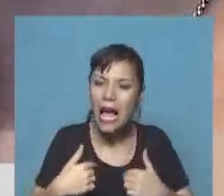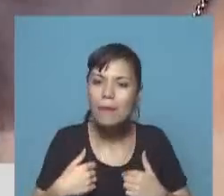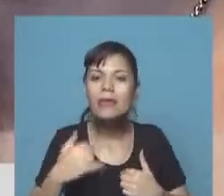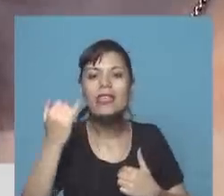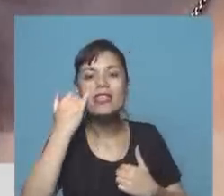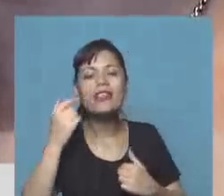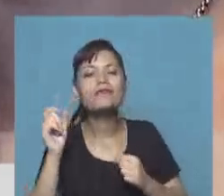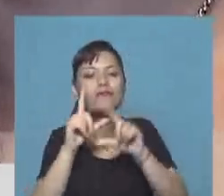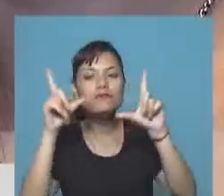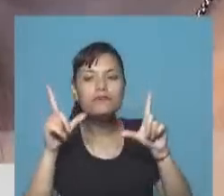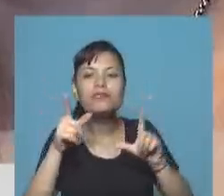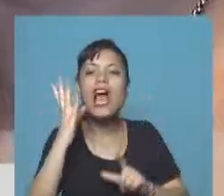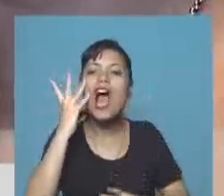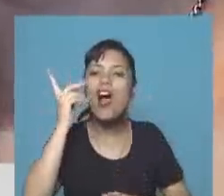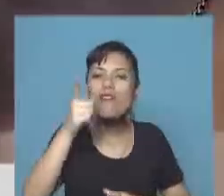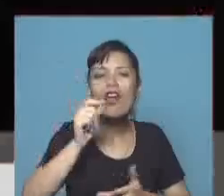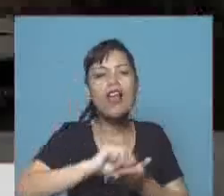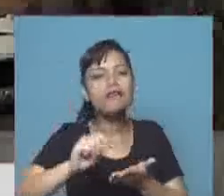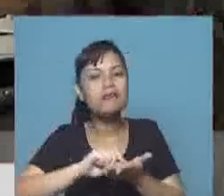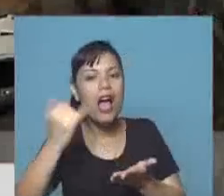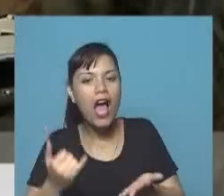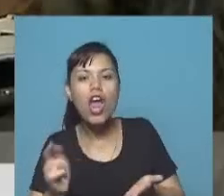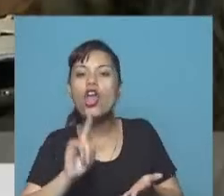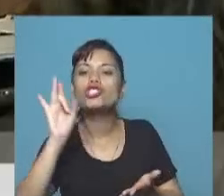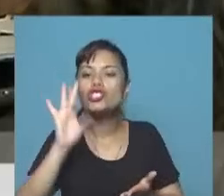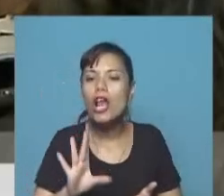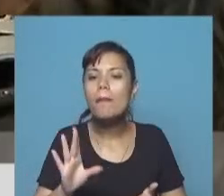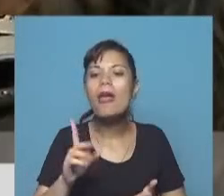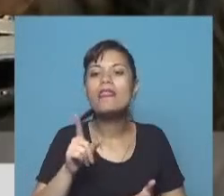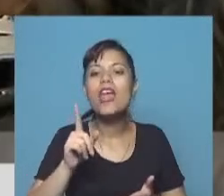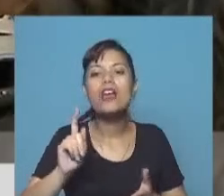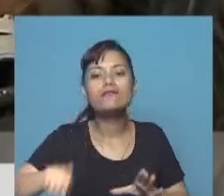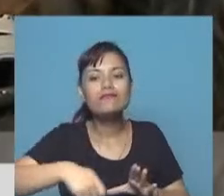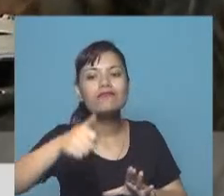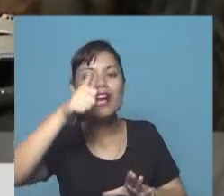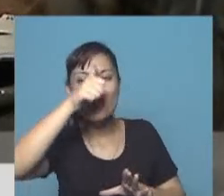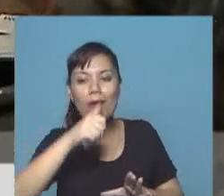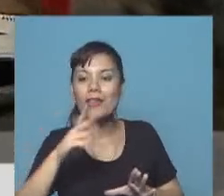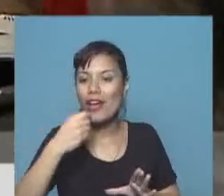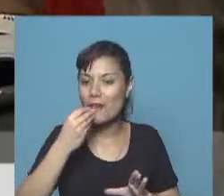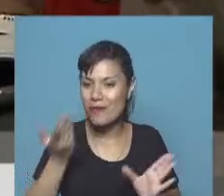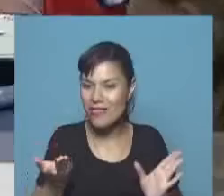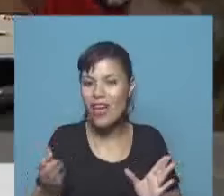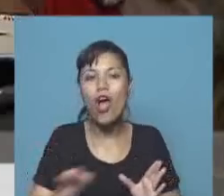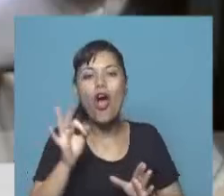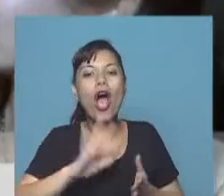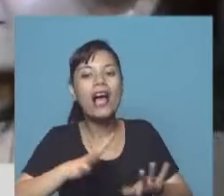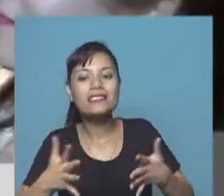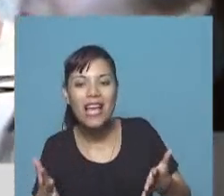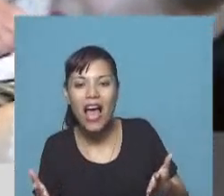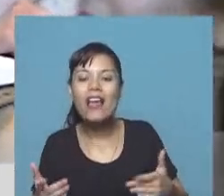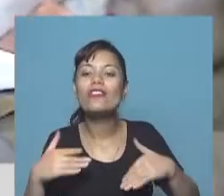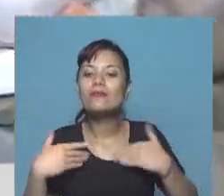que ha descubierto que su abuela era escritora y no era solamente la que hacía el puchero los domingos o los asados.